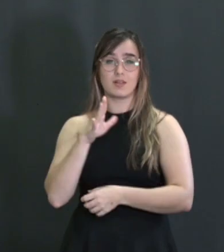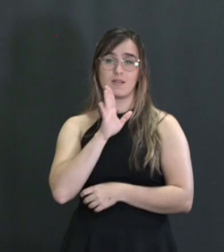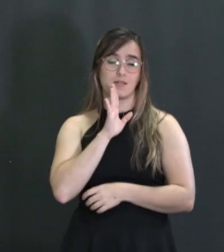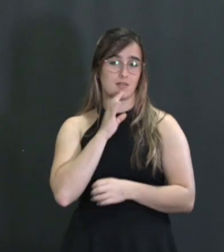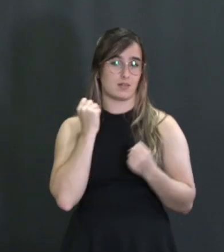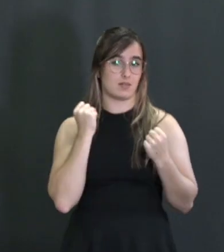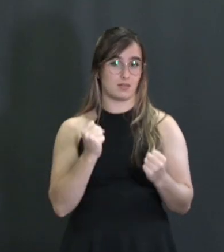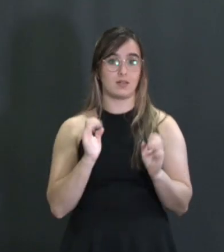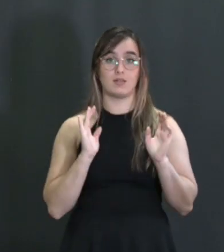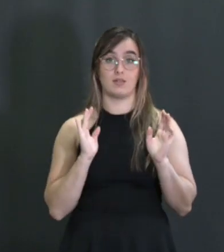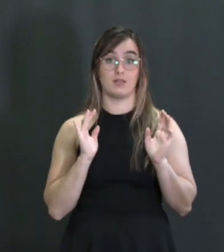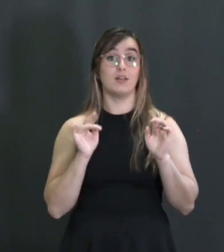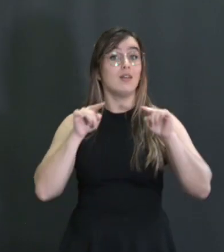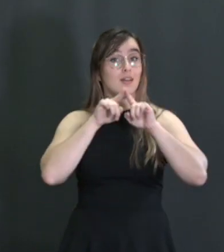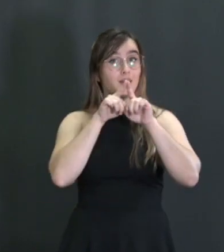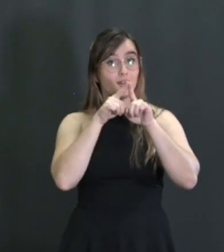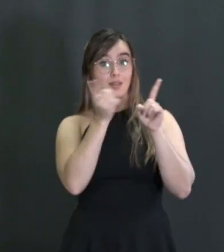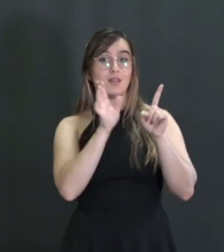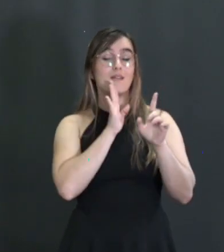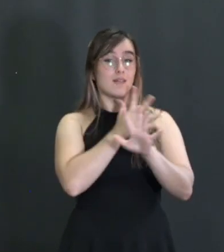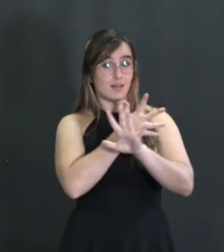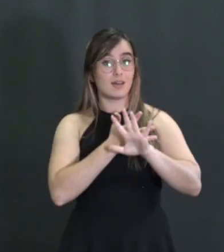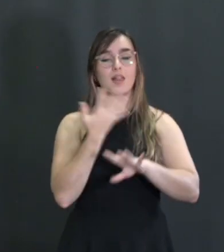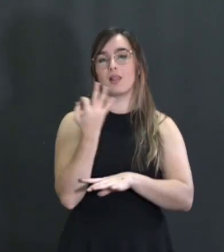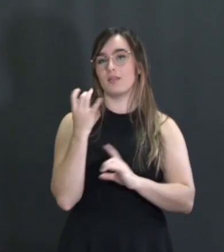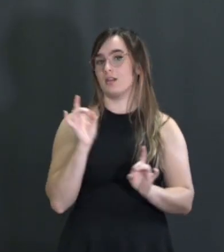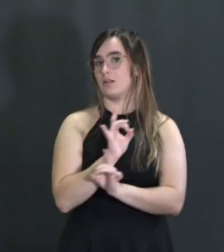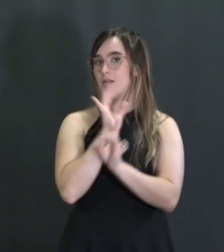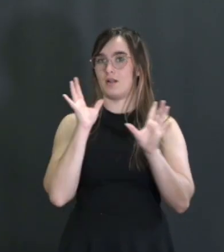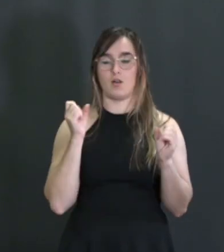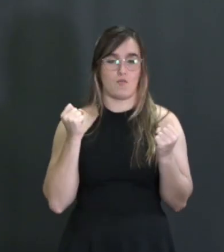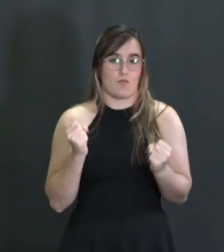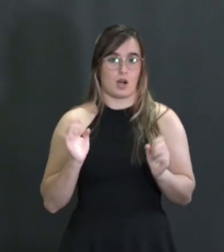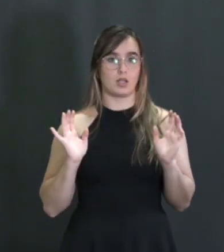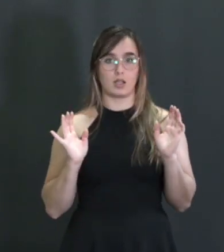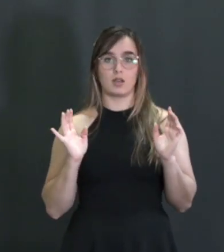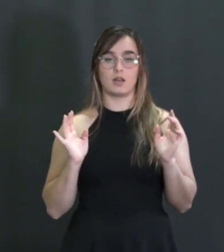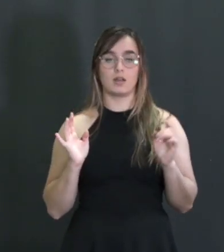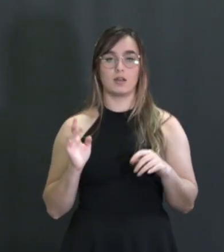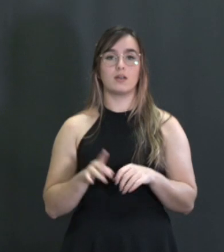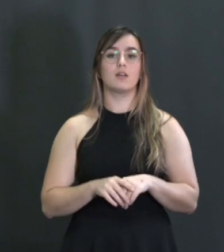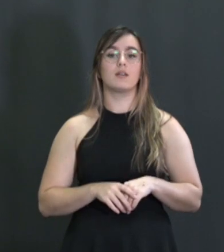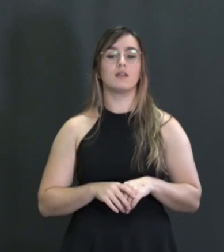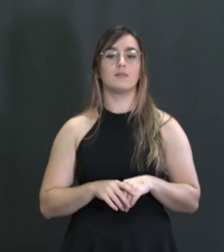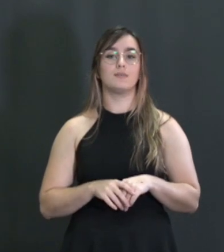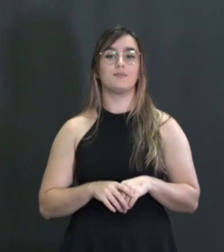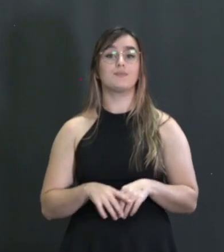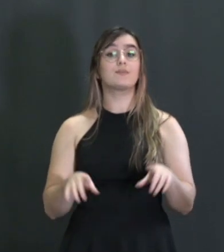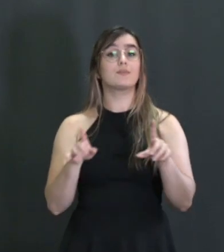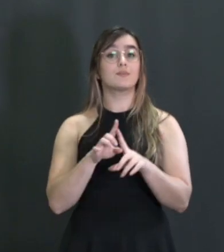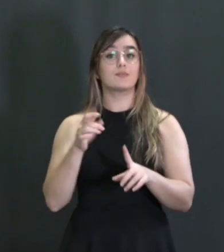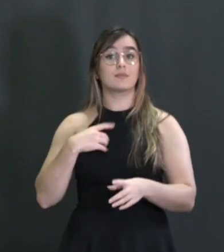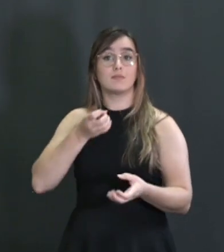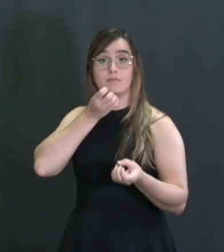Y eso hay que tenerlo muy claro, hay que tenerlo muy claro. Y digo todo esto para no perder